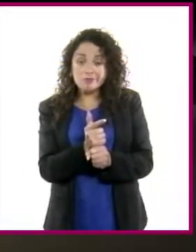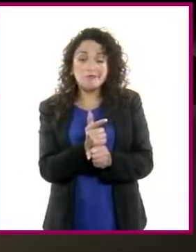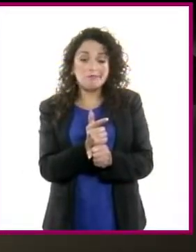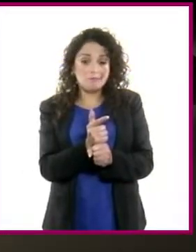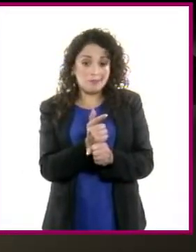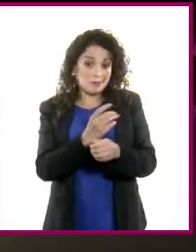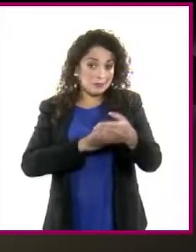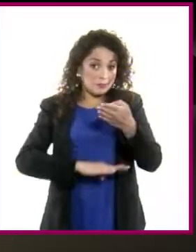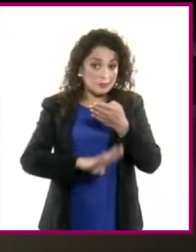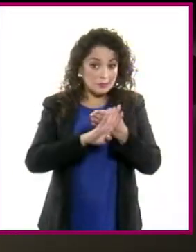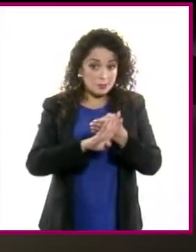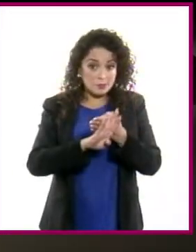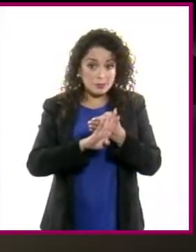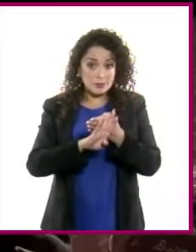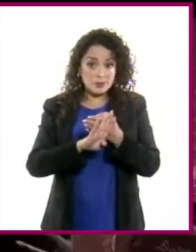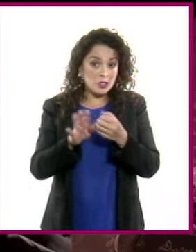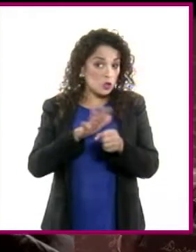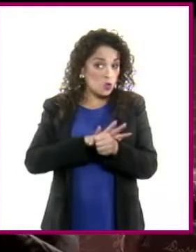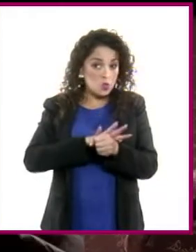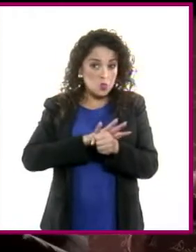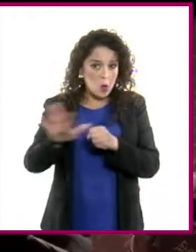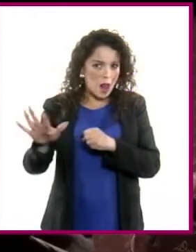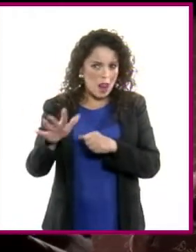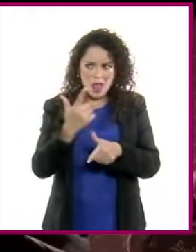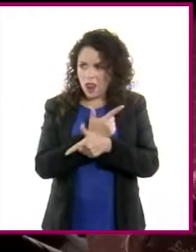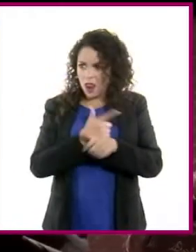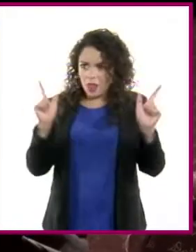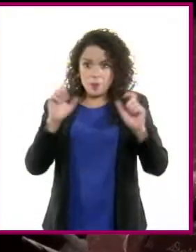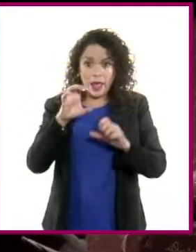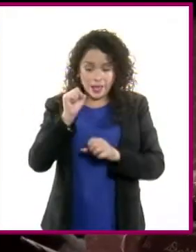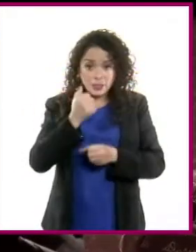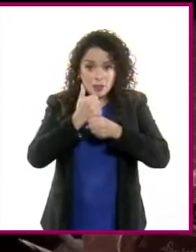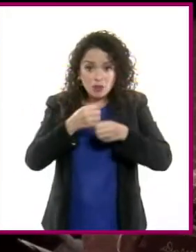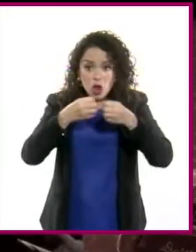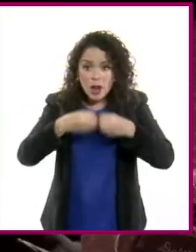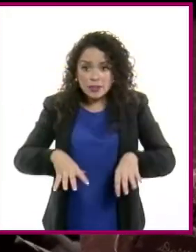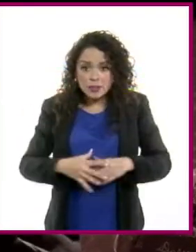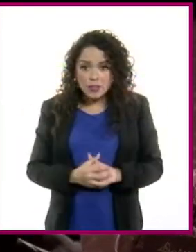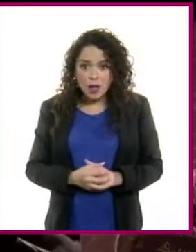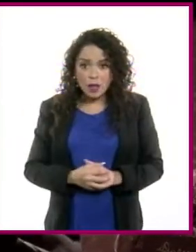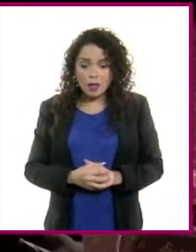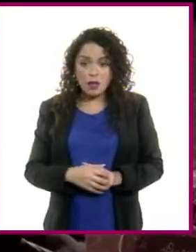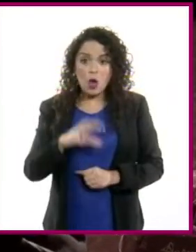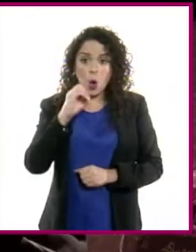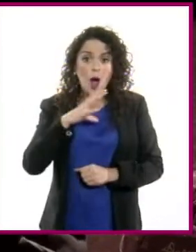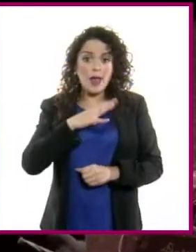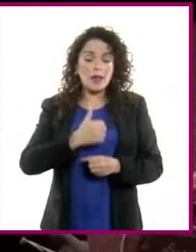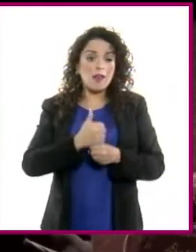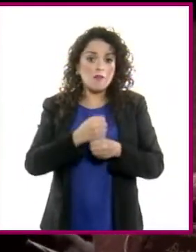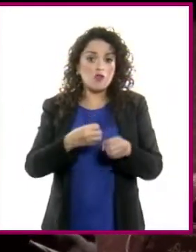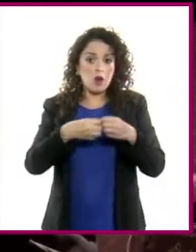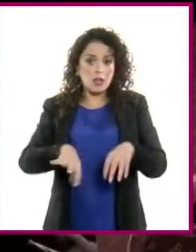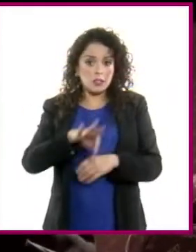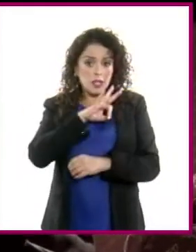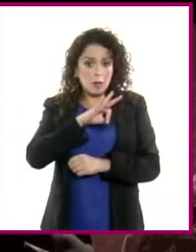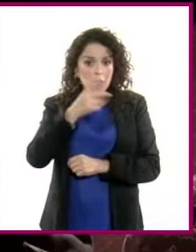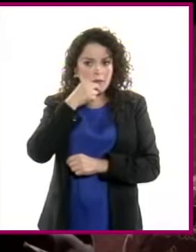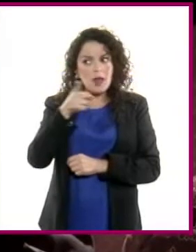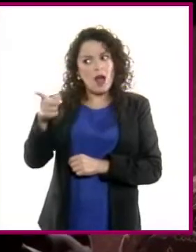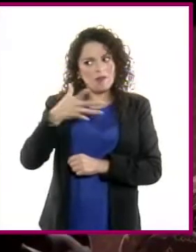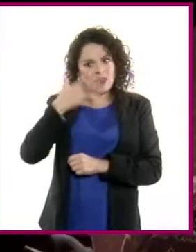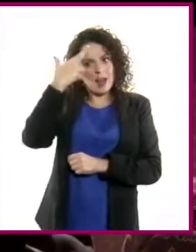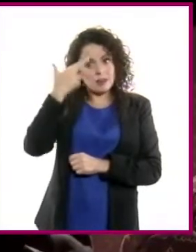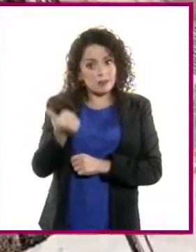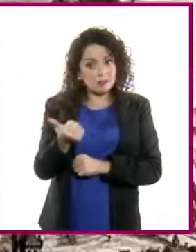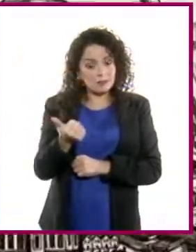agresión es un acto de violencia? ¿Hay violencia que puede justificarse? En su libro titulado